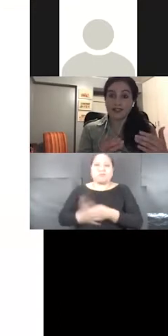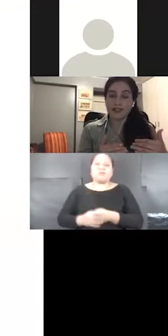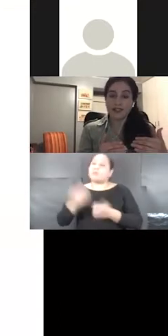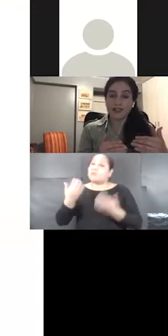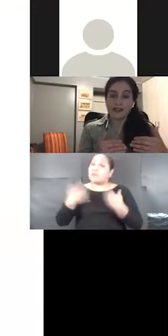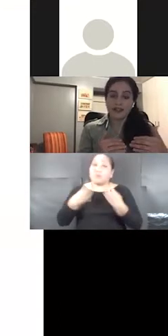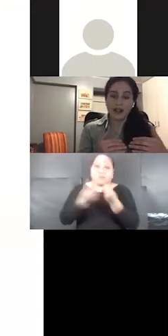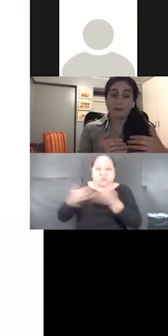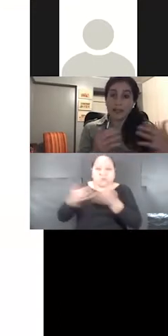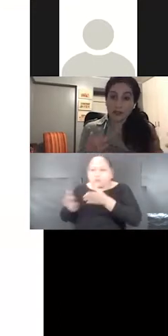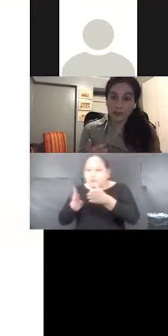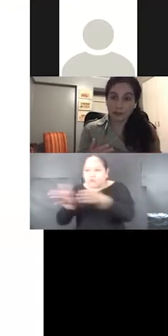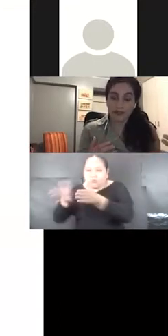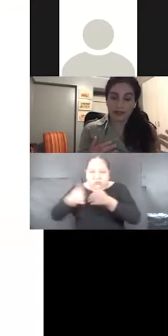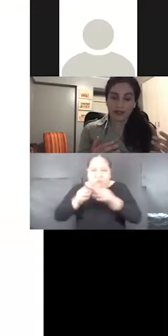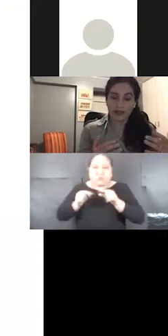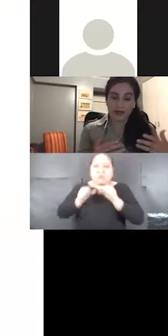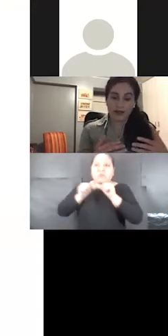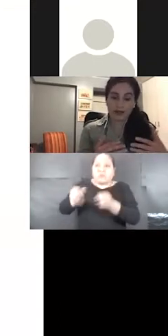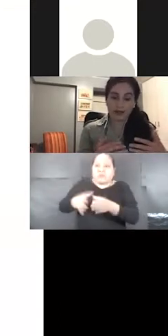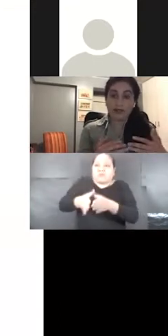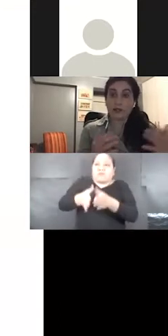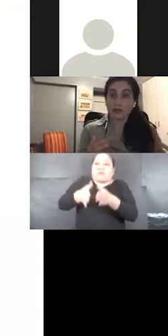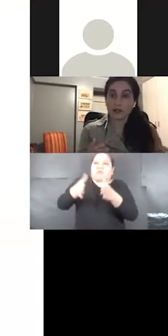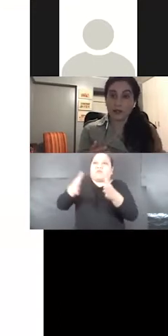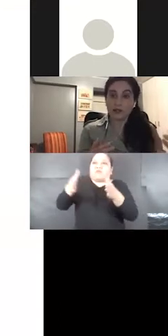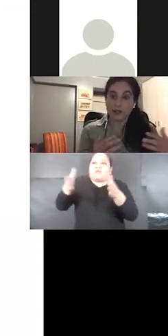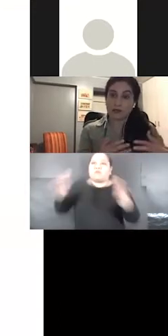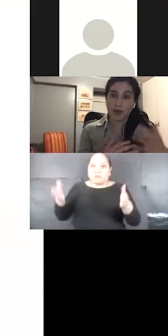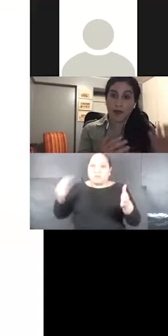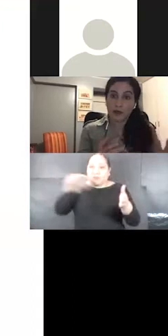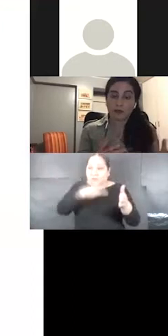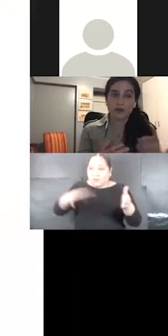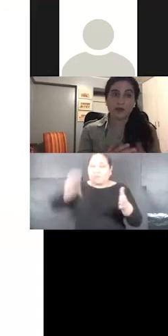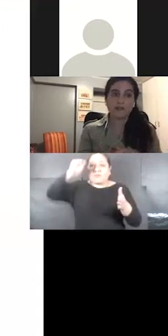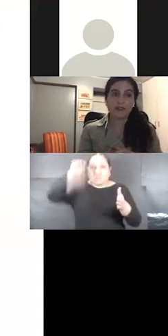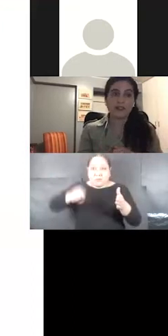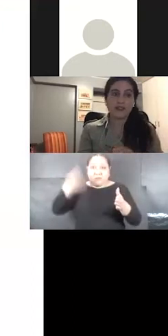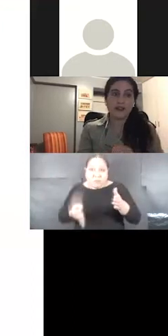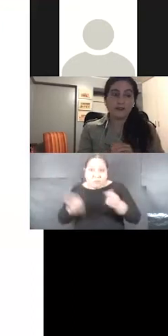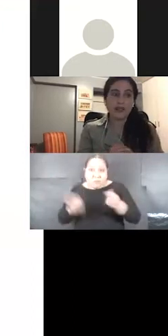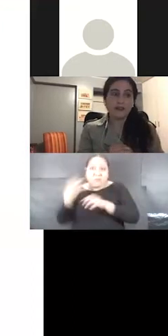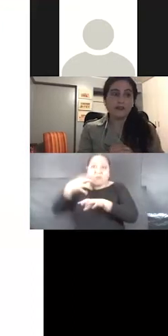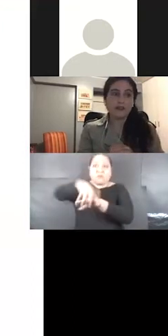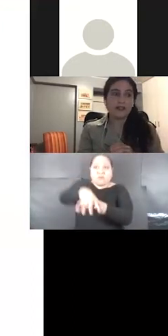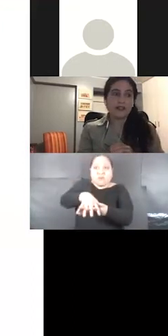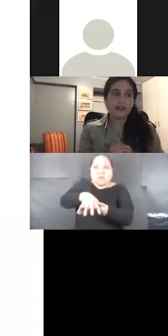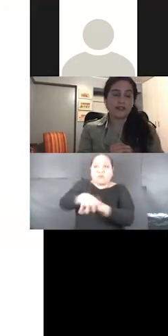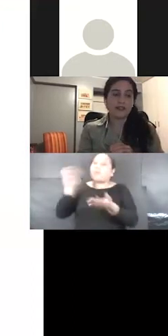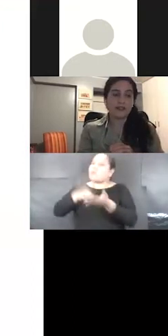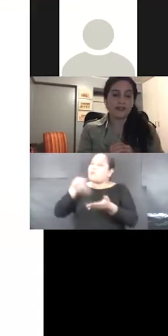para seguir ampliando esta inclusión, digamos, a más grupos todavía, pero